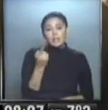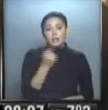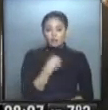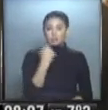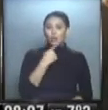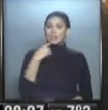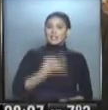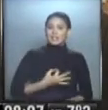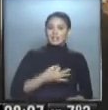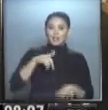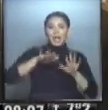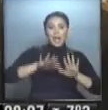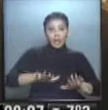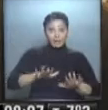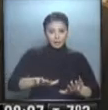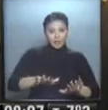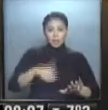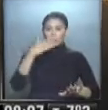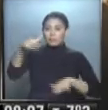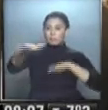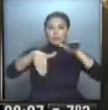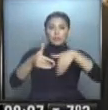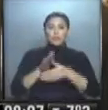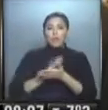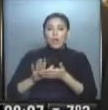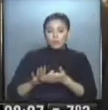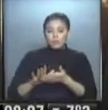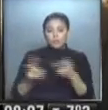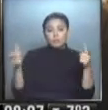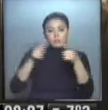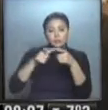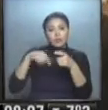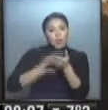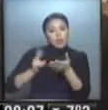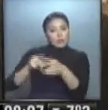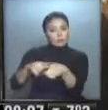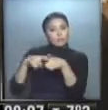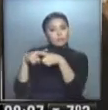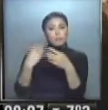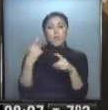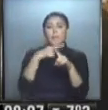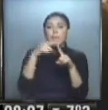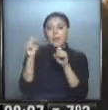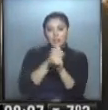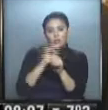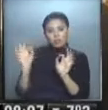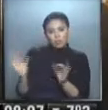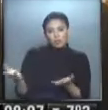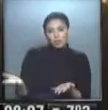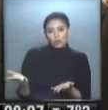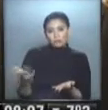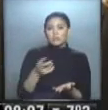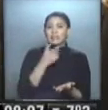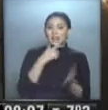pasar un cuarto intermedio una nueva convocatoria para finalmente avanzar con la media sanción digamos